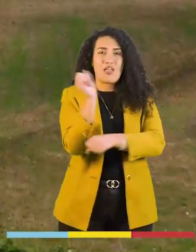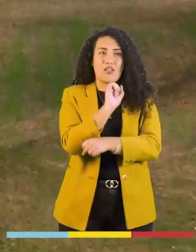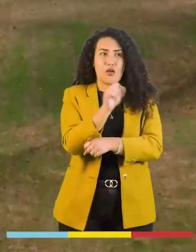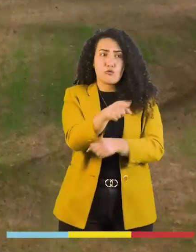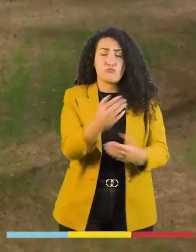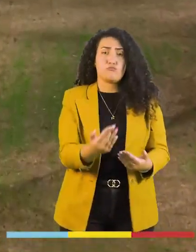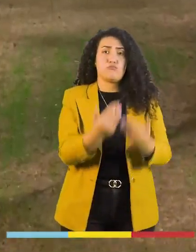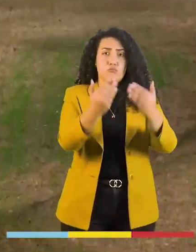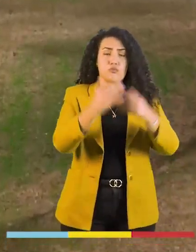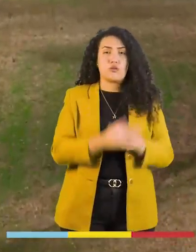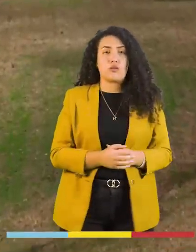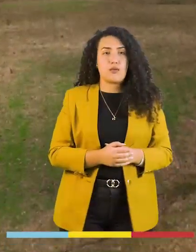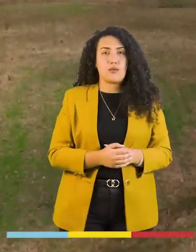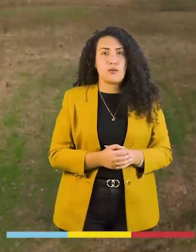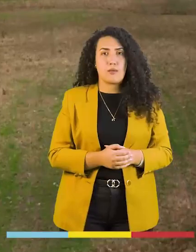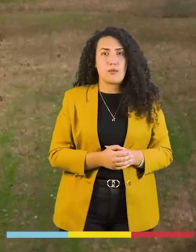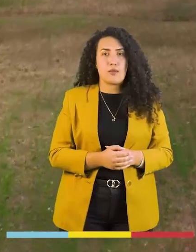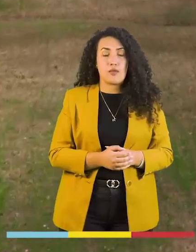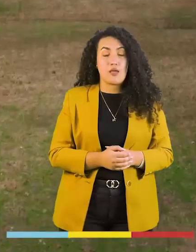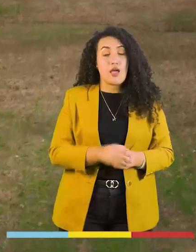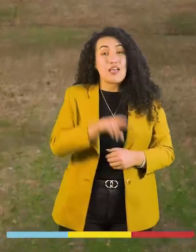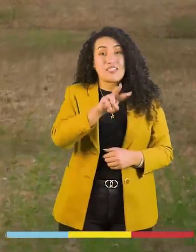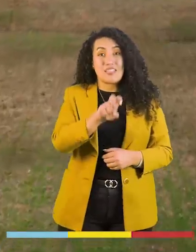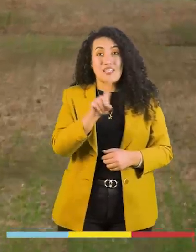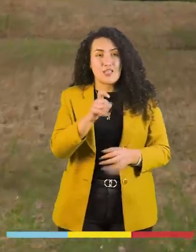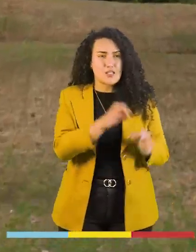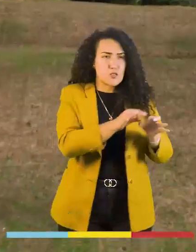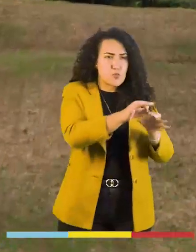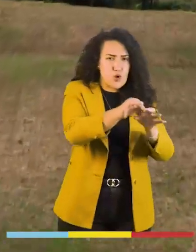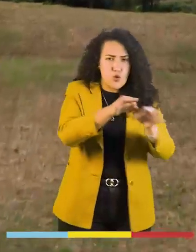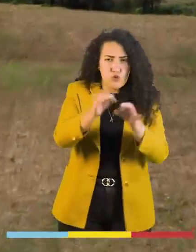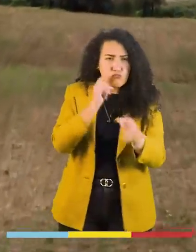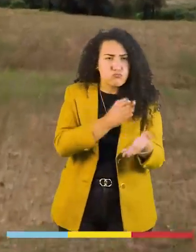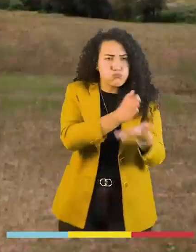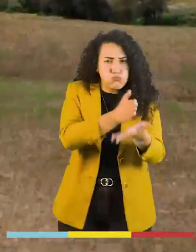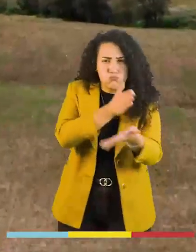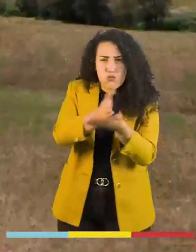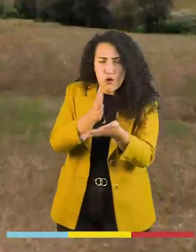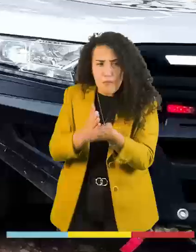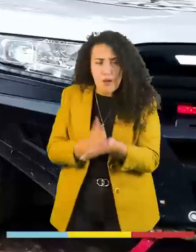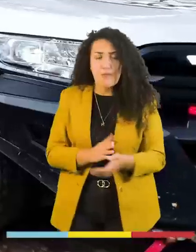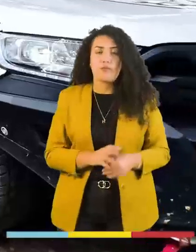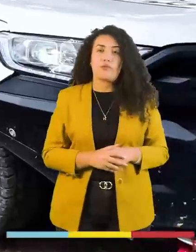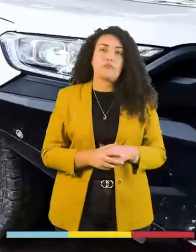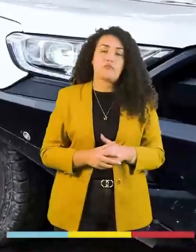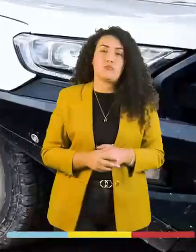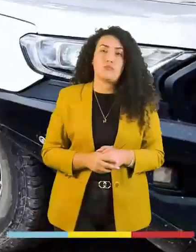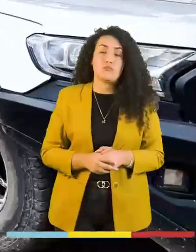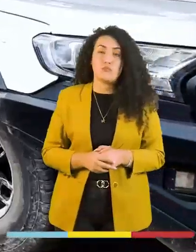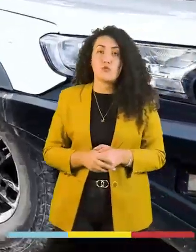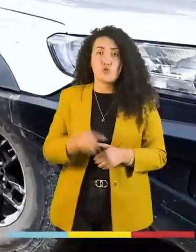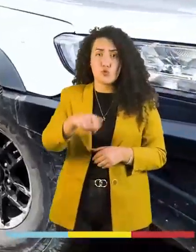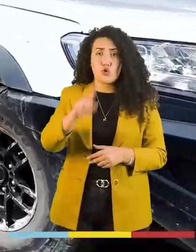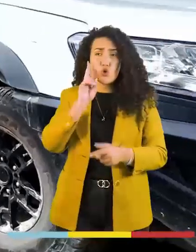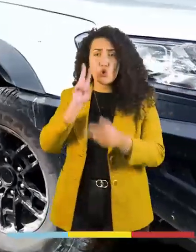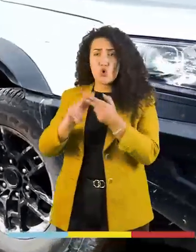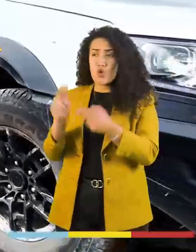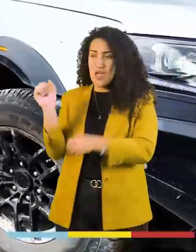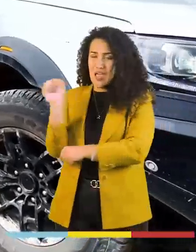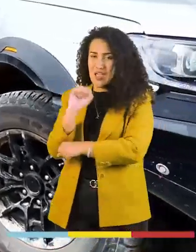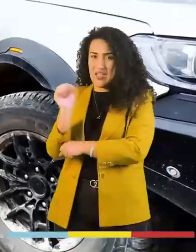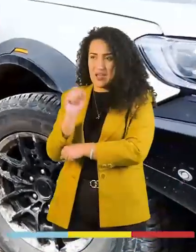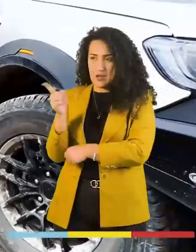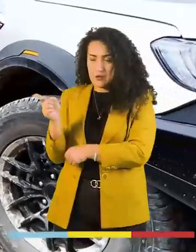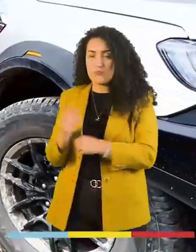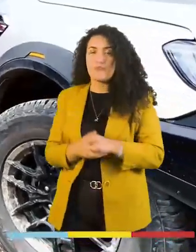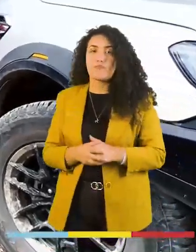del IPIVAC, han logrado en su recorrido por 76 de los 116 municipios del departamento. Muchos de ustedes ya conocen a La Garra,